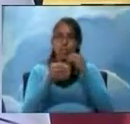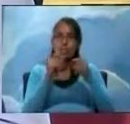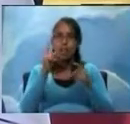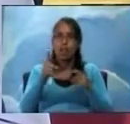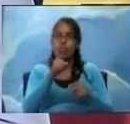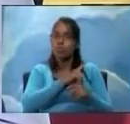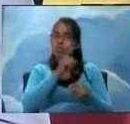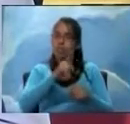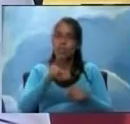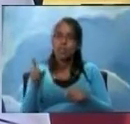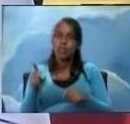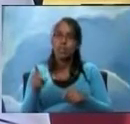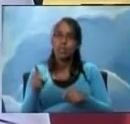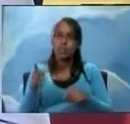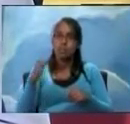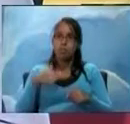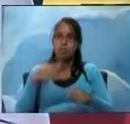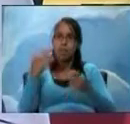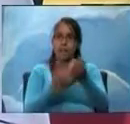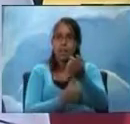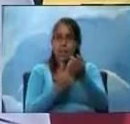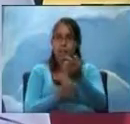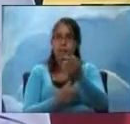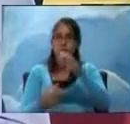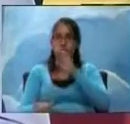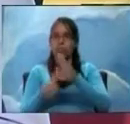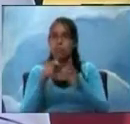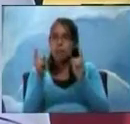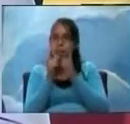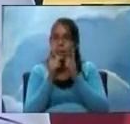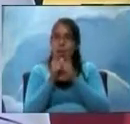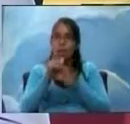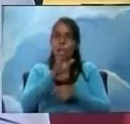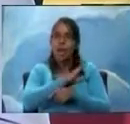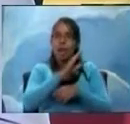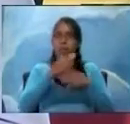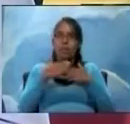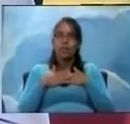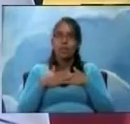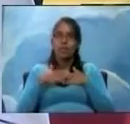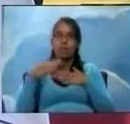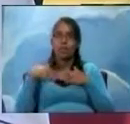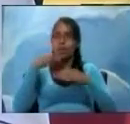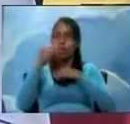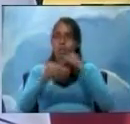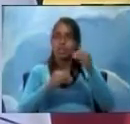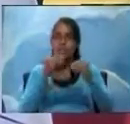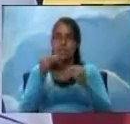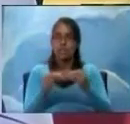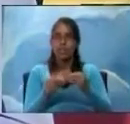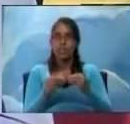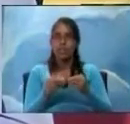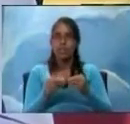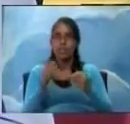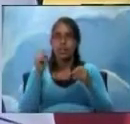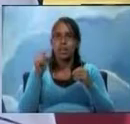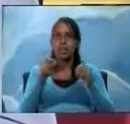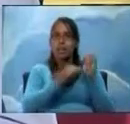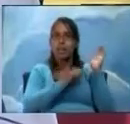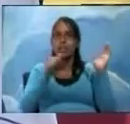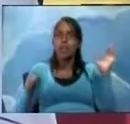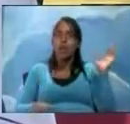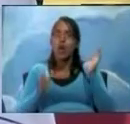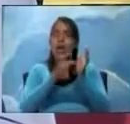a uno de estos, mis hermanos más pequeños, a mí me lo hiciste. Acá el